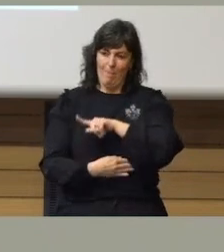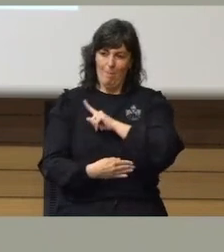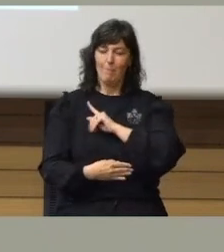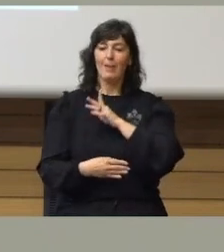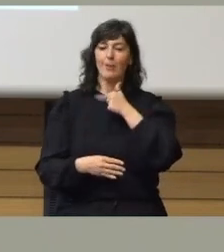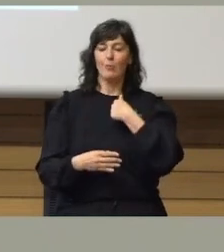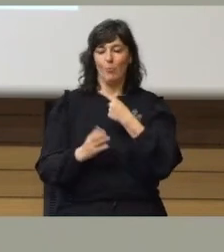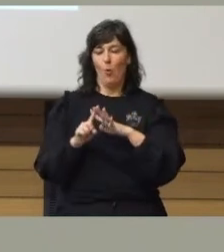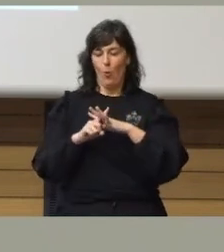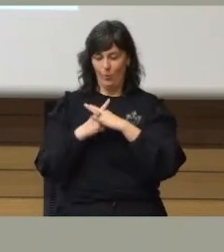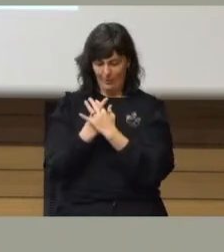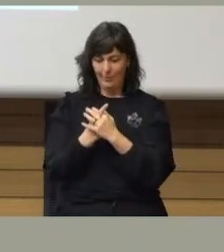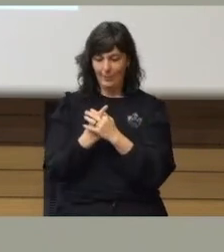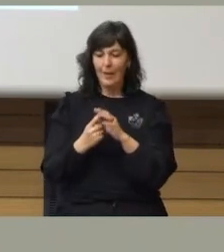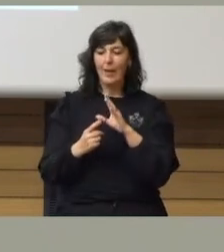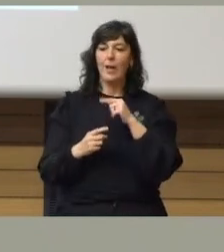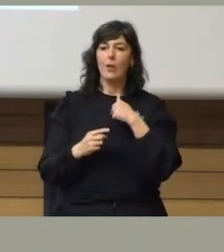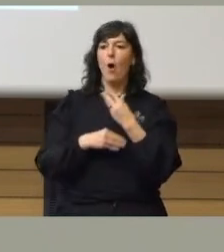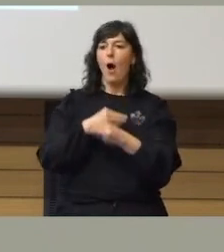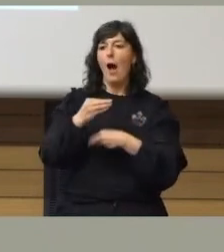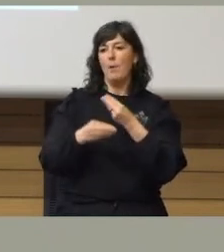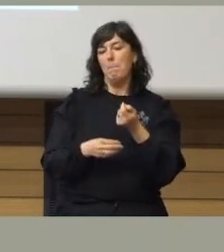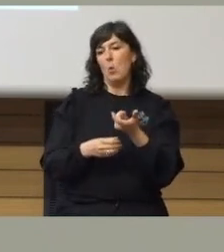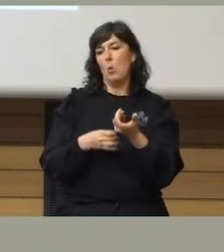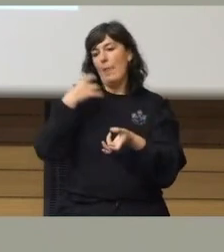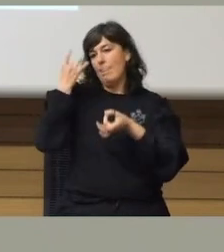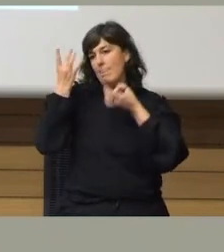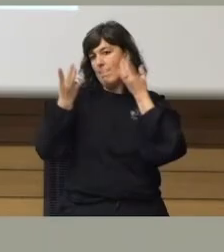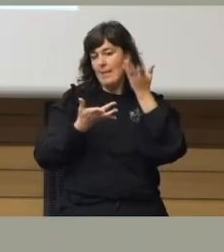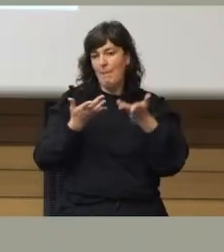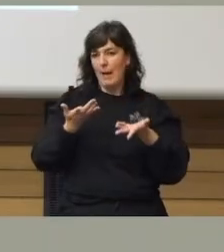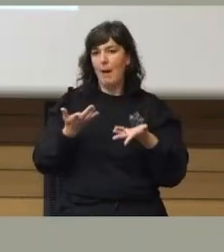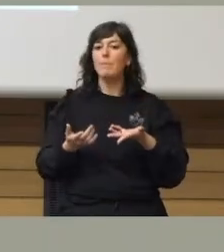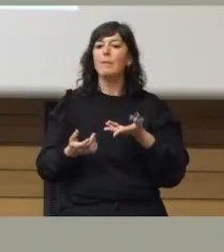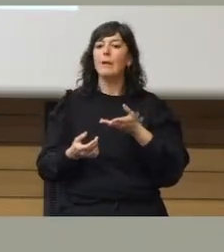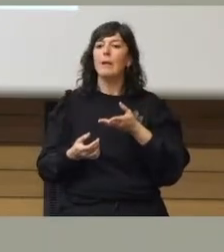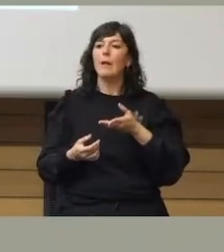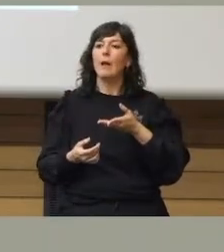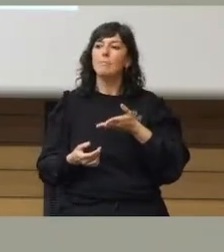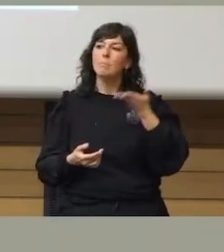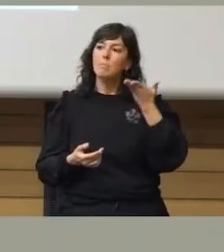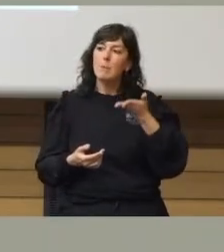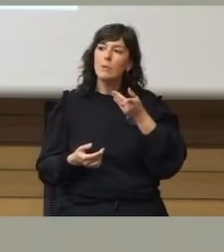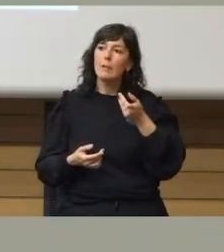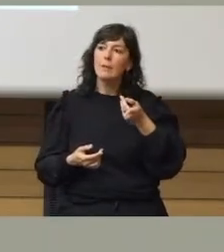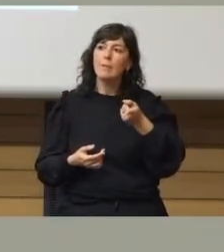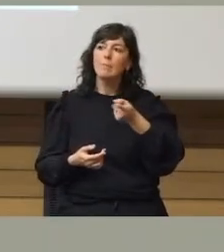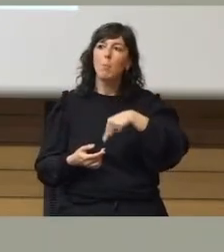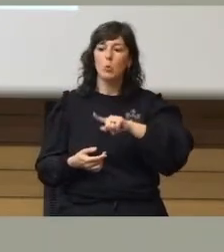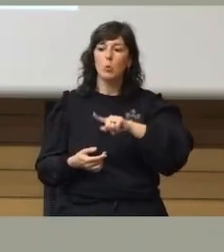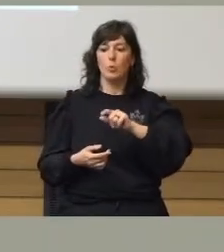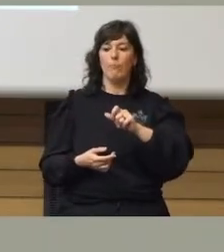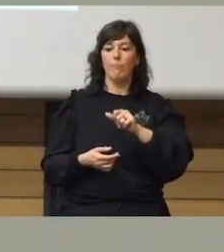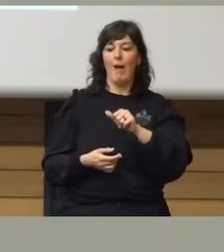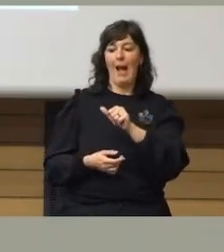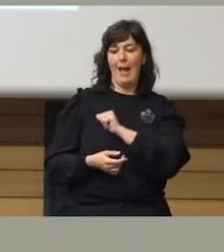hacer un poco una dinámica. Que la clave de la dinámica es que la hagáis de forma individual, sin hablar